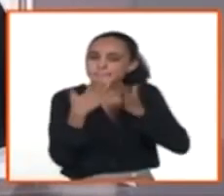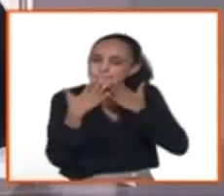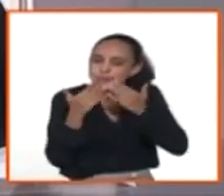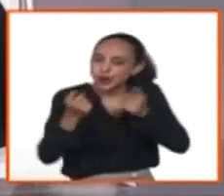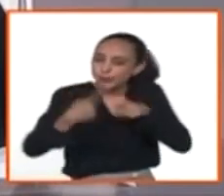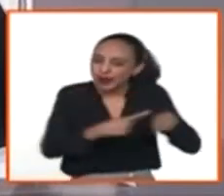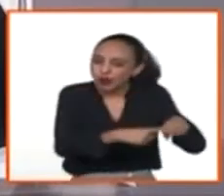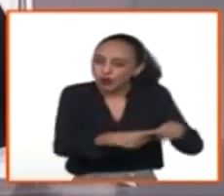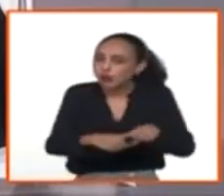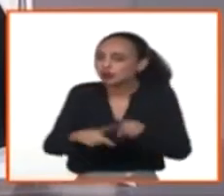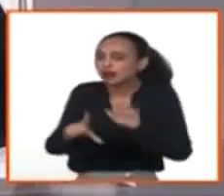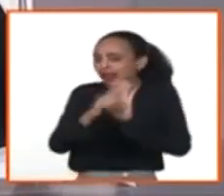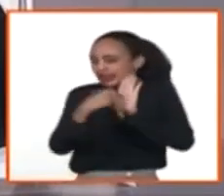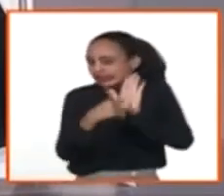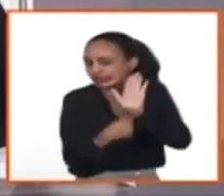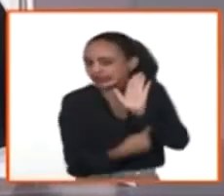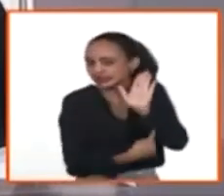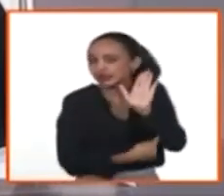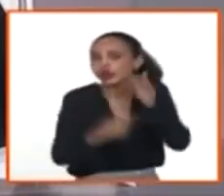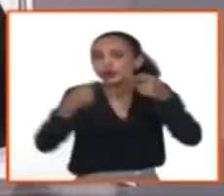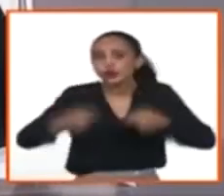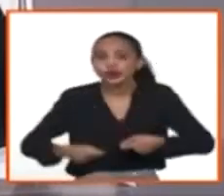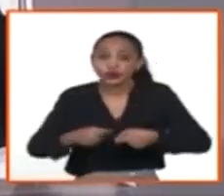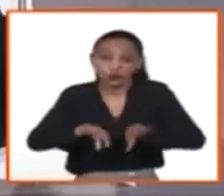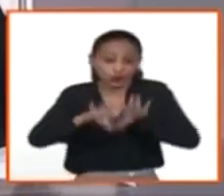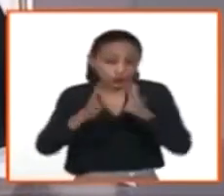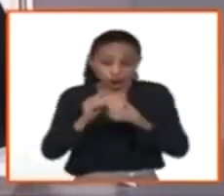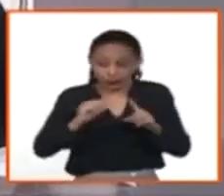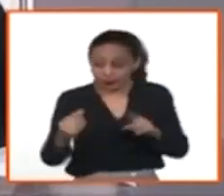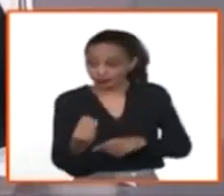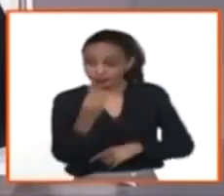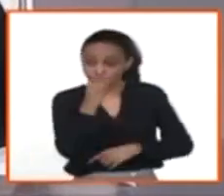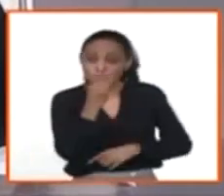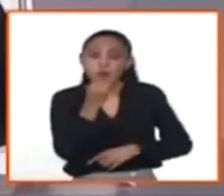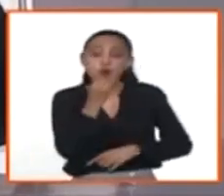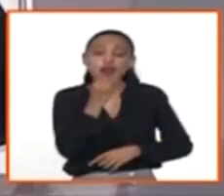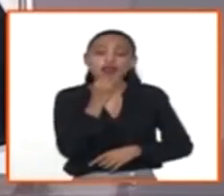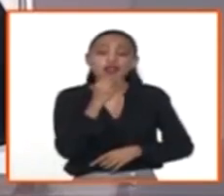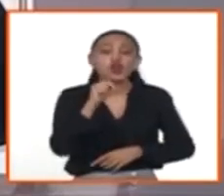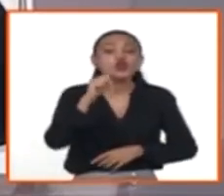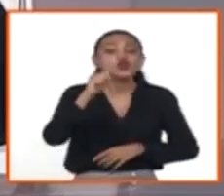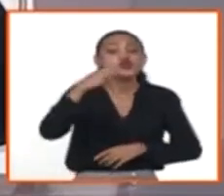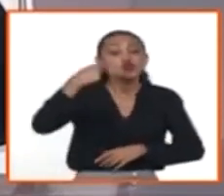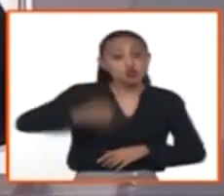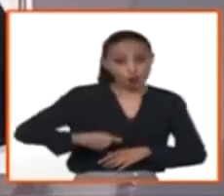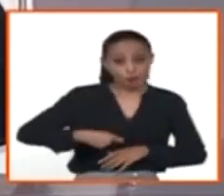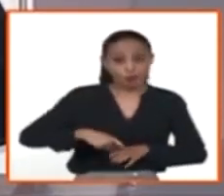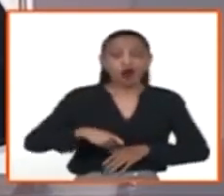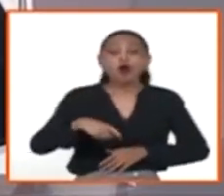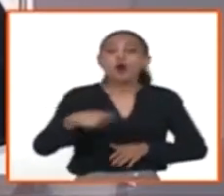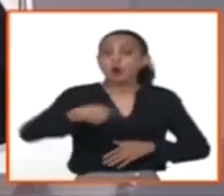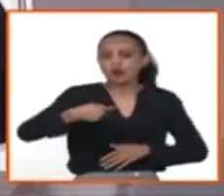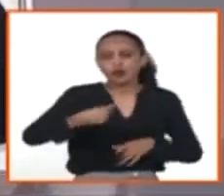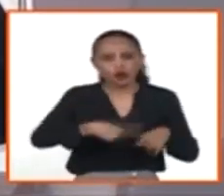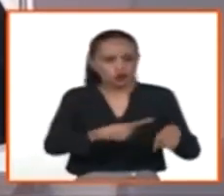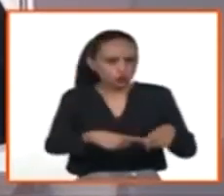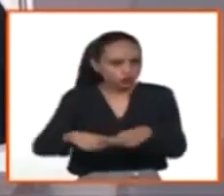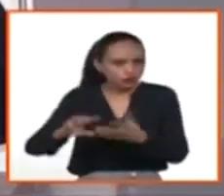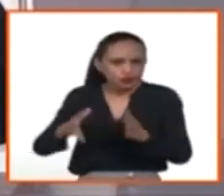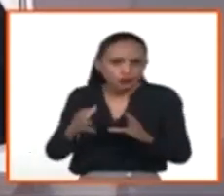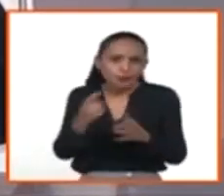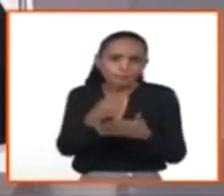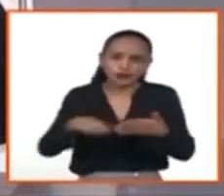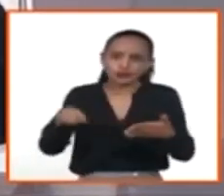alimentarios se puedan dictar, ya sea tanto normas jurídicas como otros instrumentos de planificación estratégica y